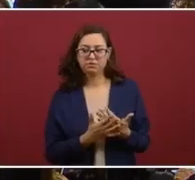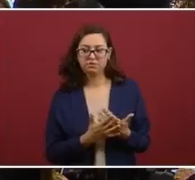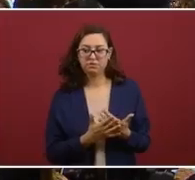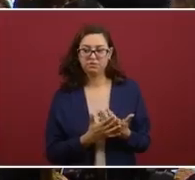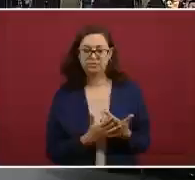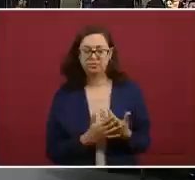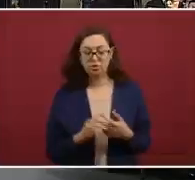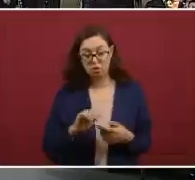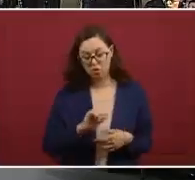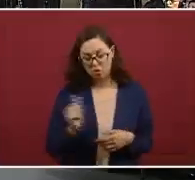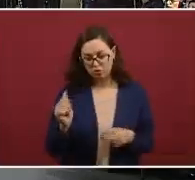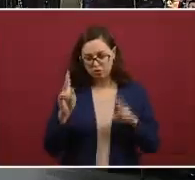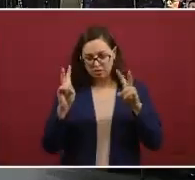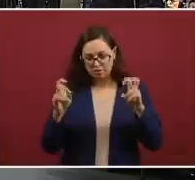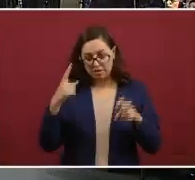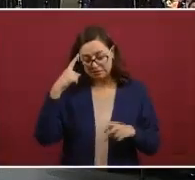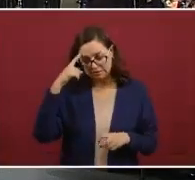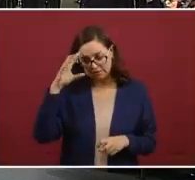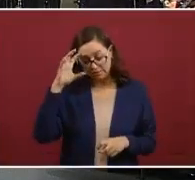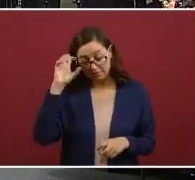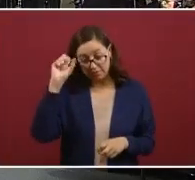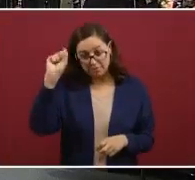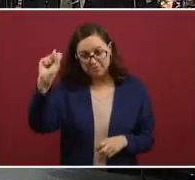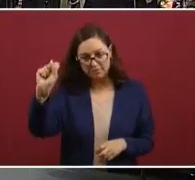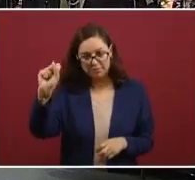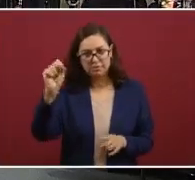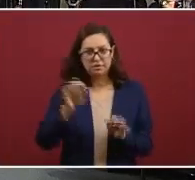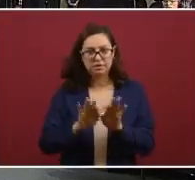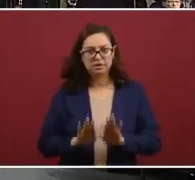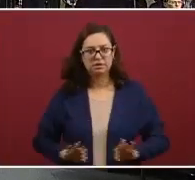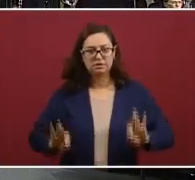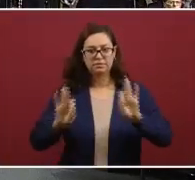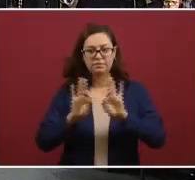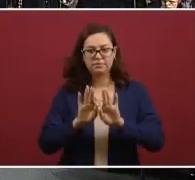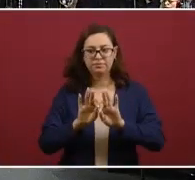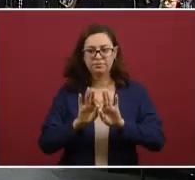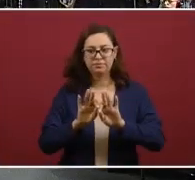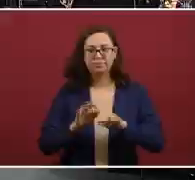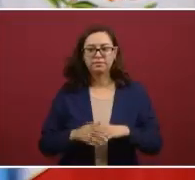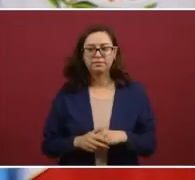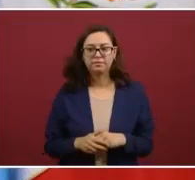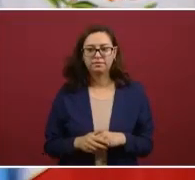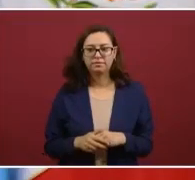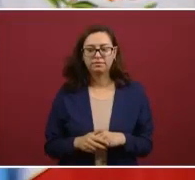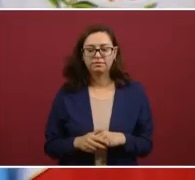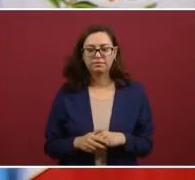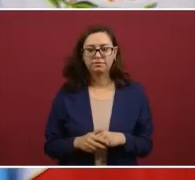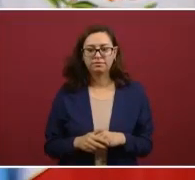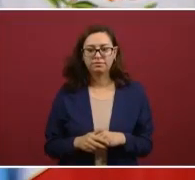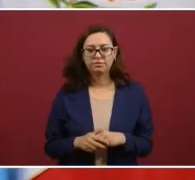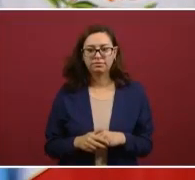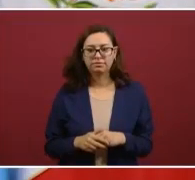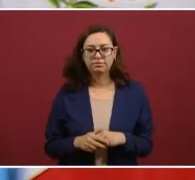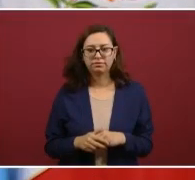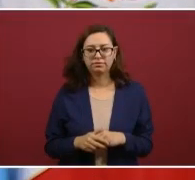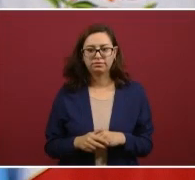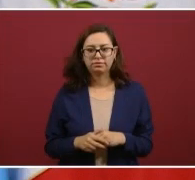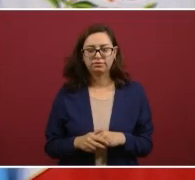se me pasaba decir, que es muy importante. No vamos a transmitir